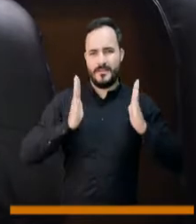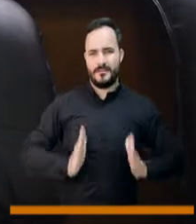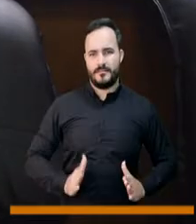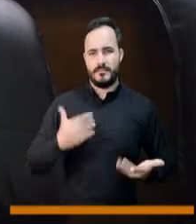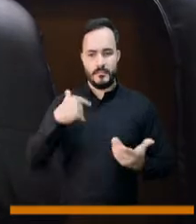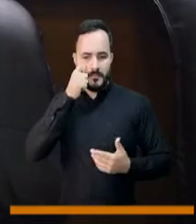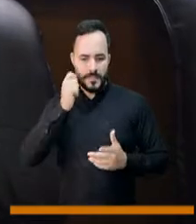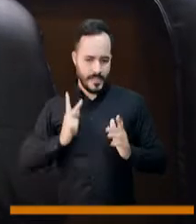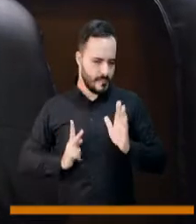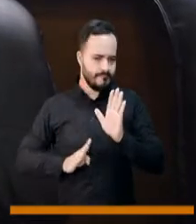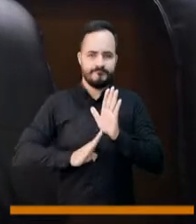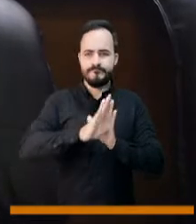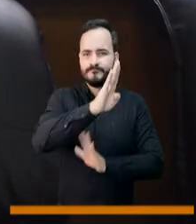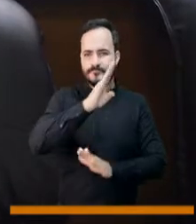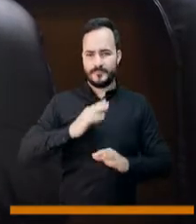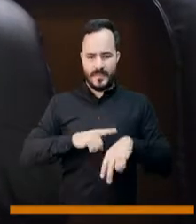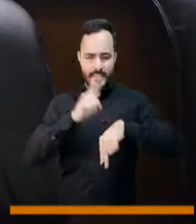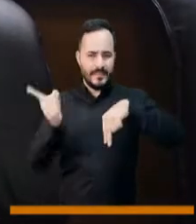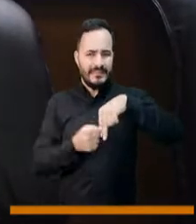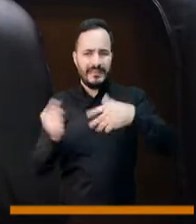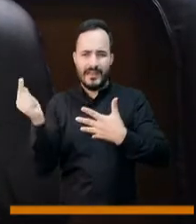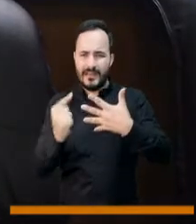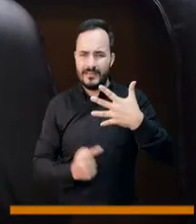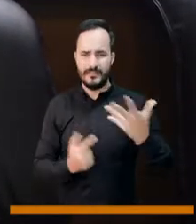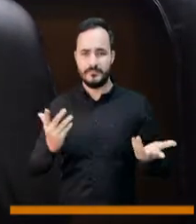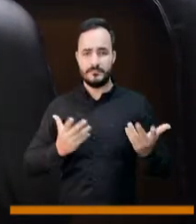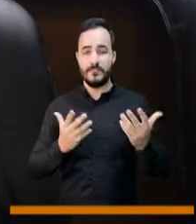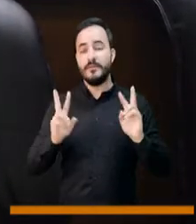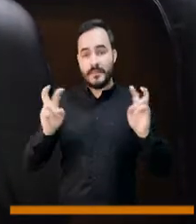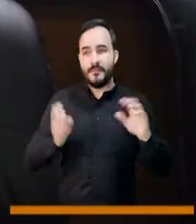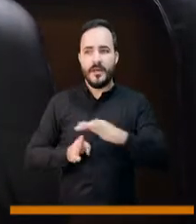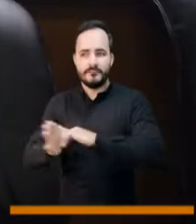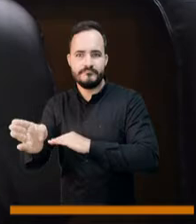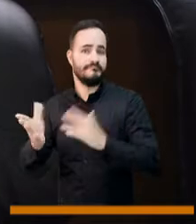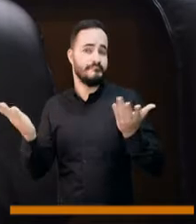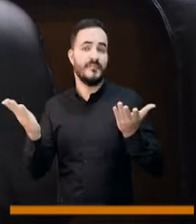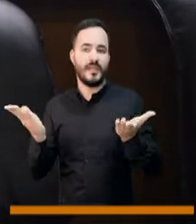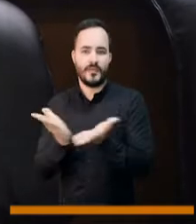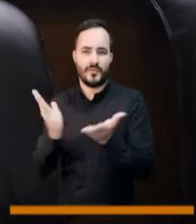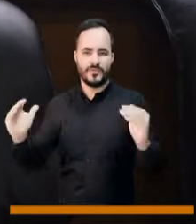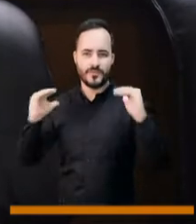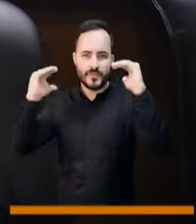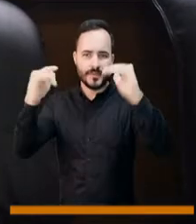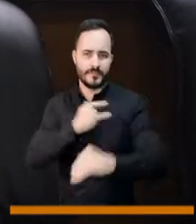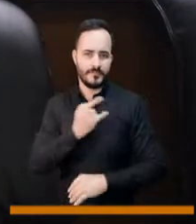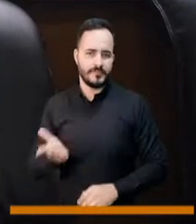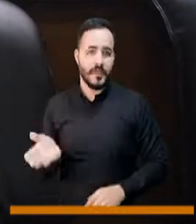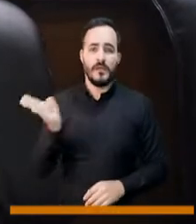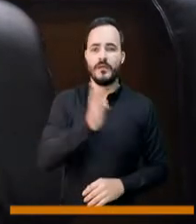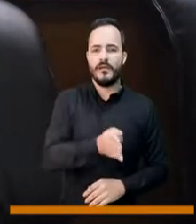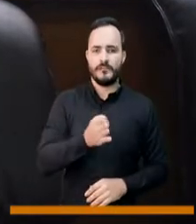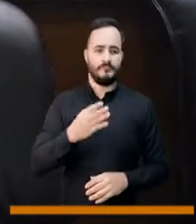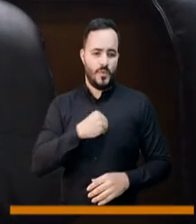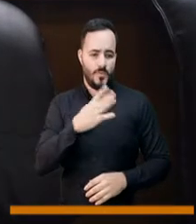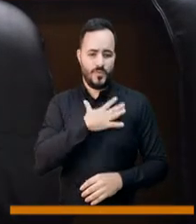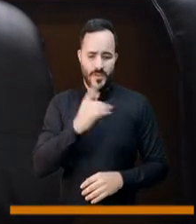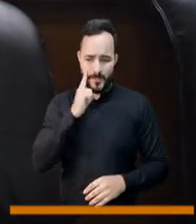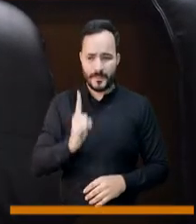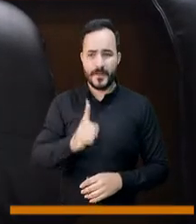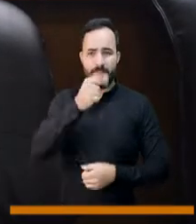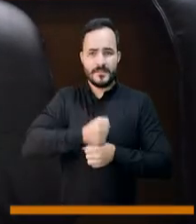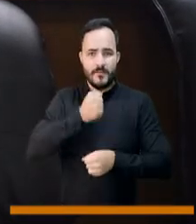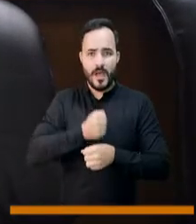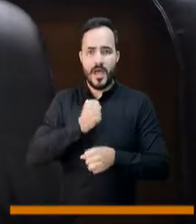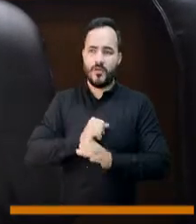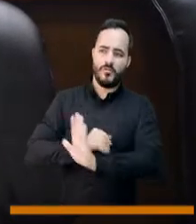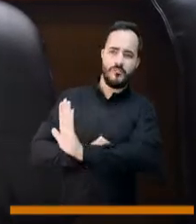bienestar, para su desarrollo humano integral, acceso a la educación superior, primer empleo para los